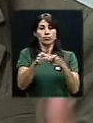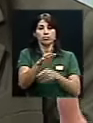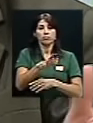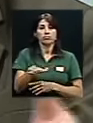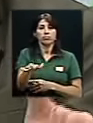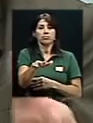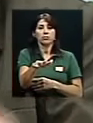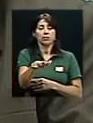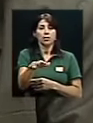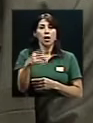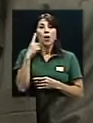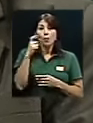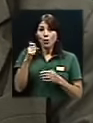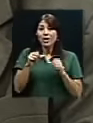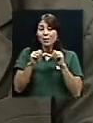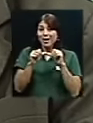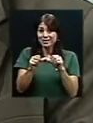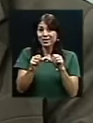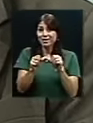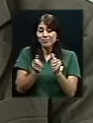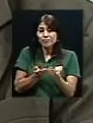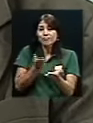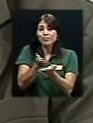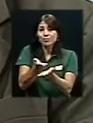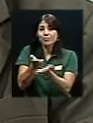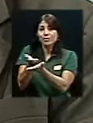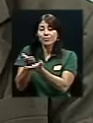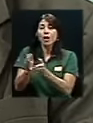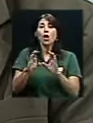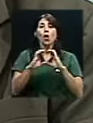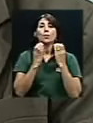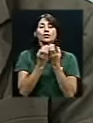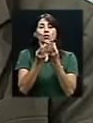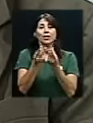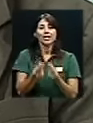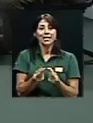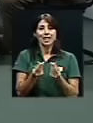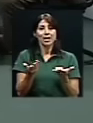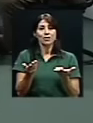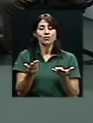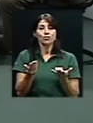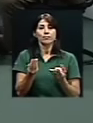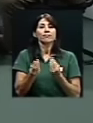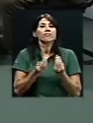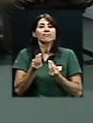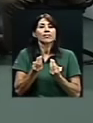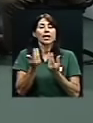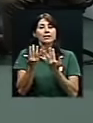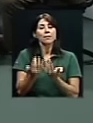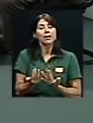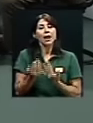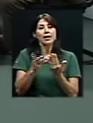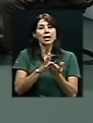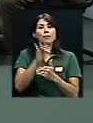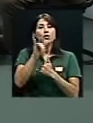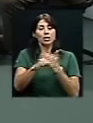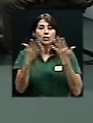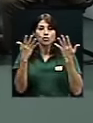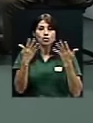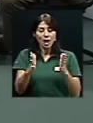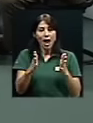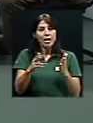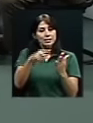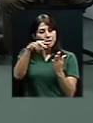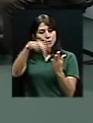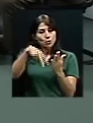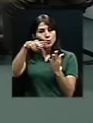seguir presentando moción ahí en la Comisión de Hacendarios, es esperar que el proyecto baje y llenarlo